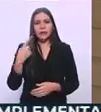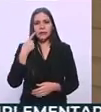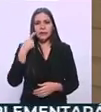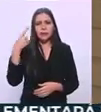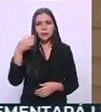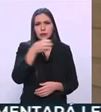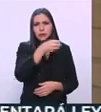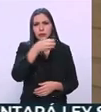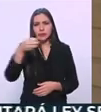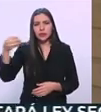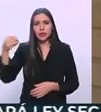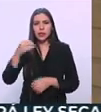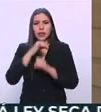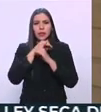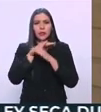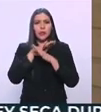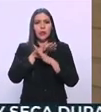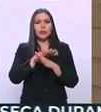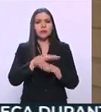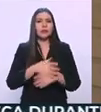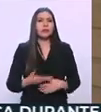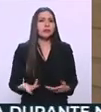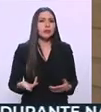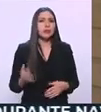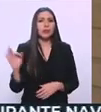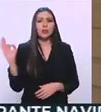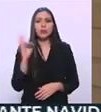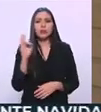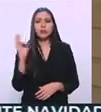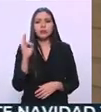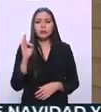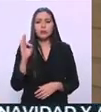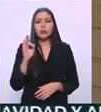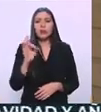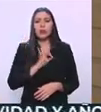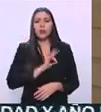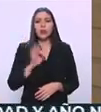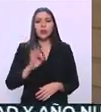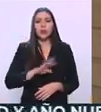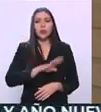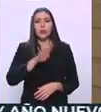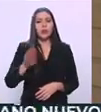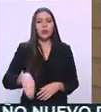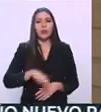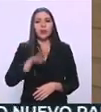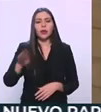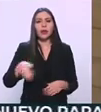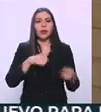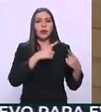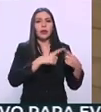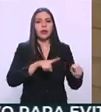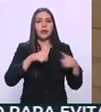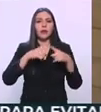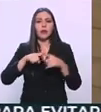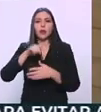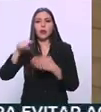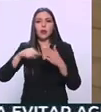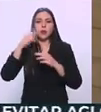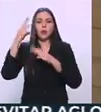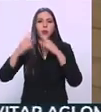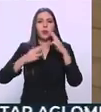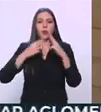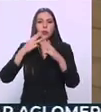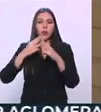datos de probabilidad de fallecer en diferentes partes del mundo ante la infección